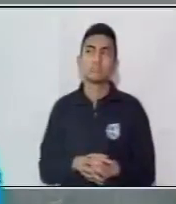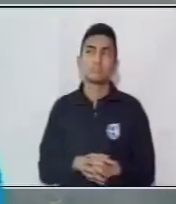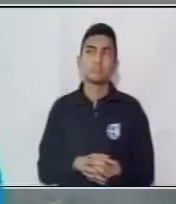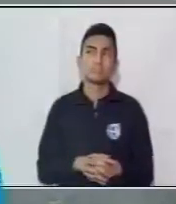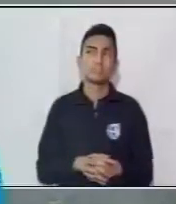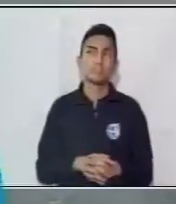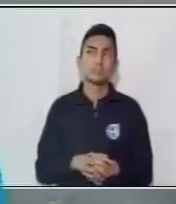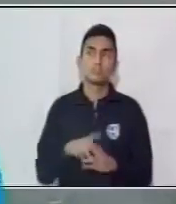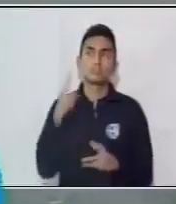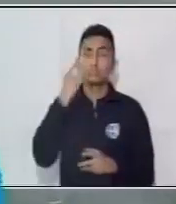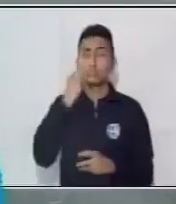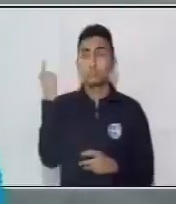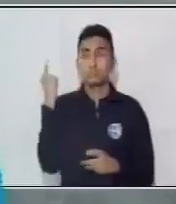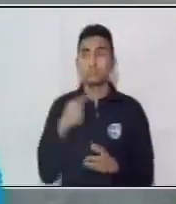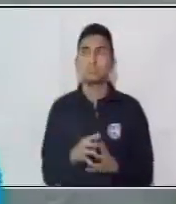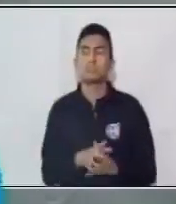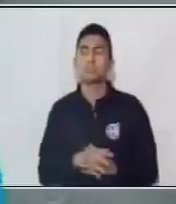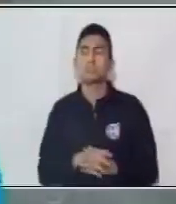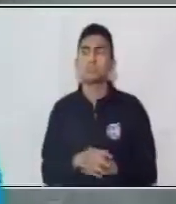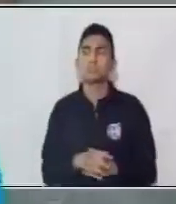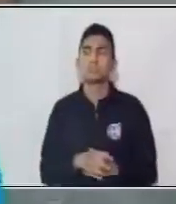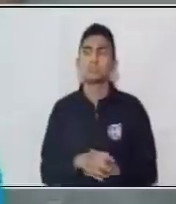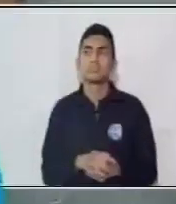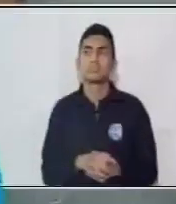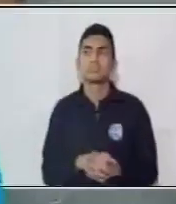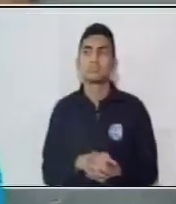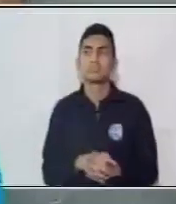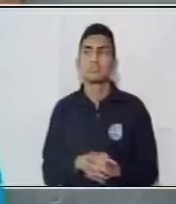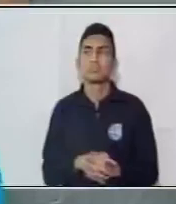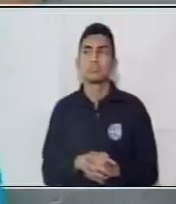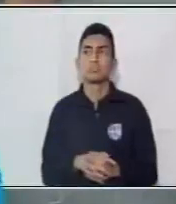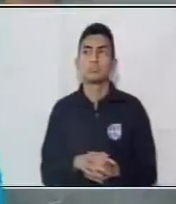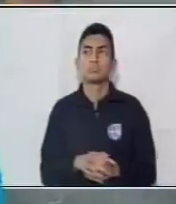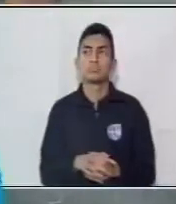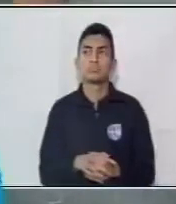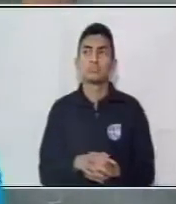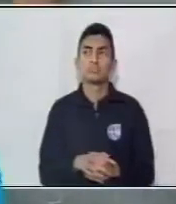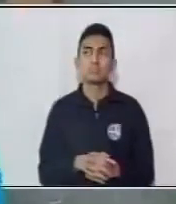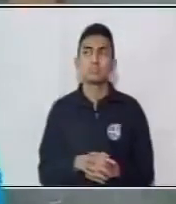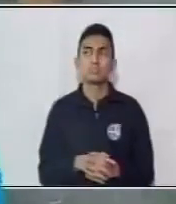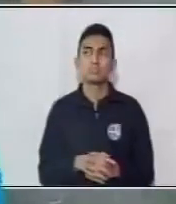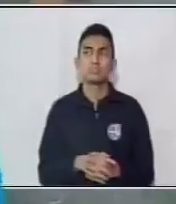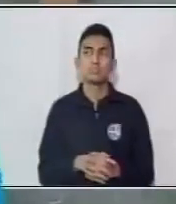¿Qué partes tiene el 4? Y el 4 tiene mitad